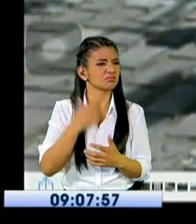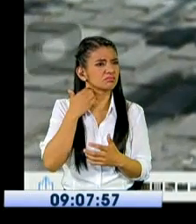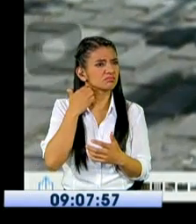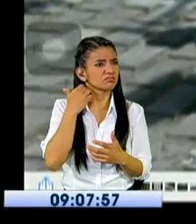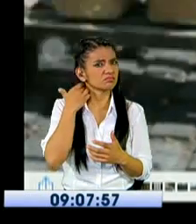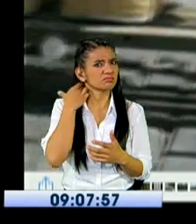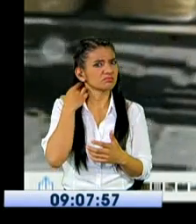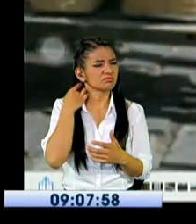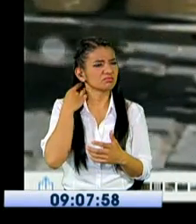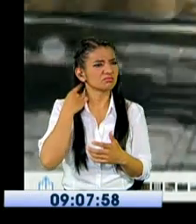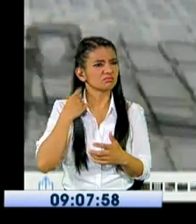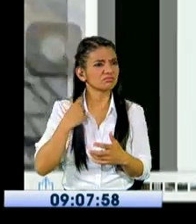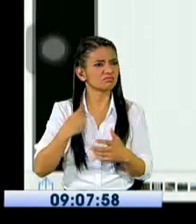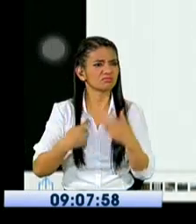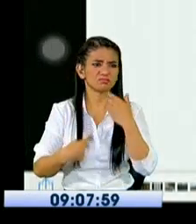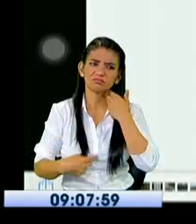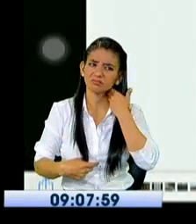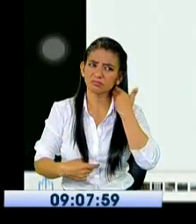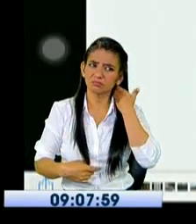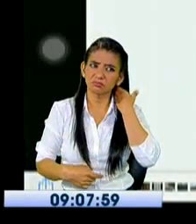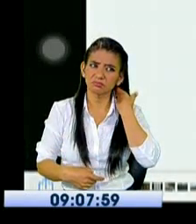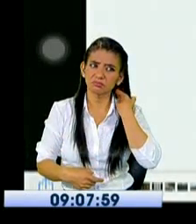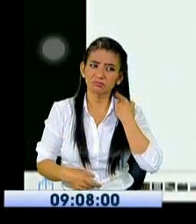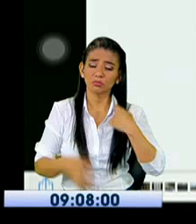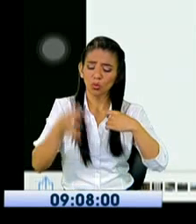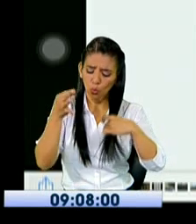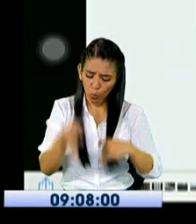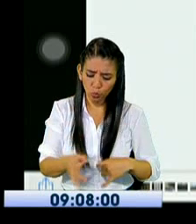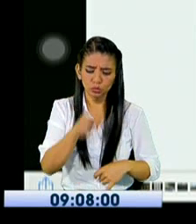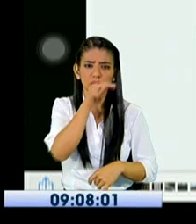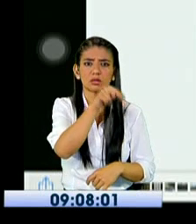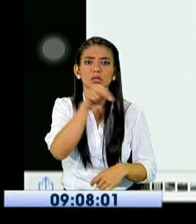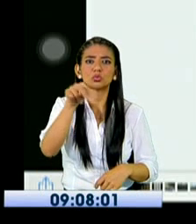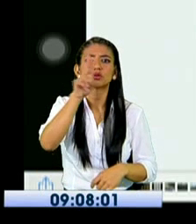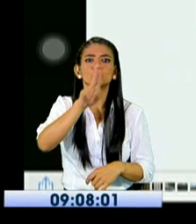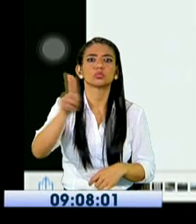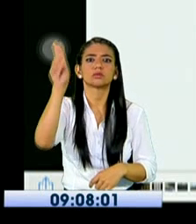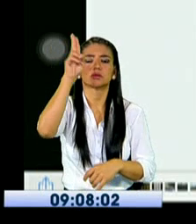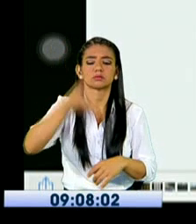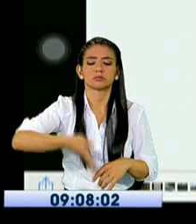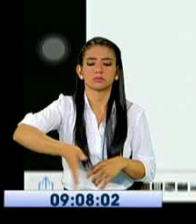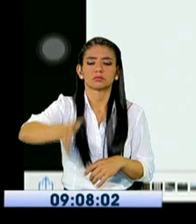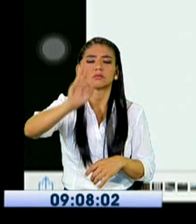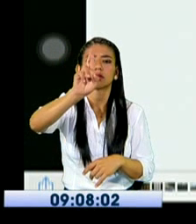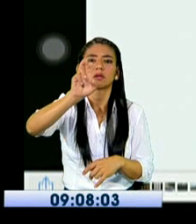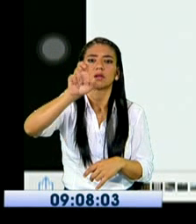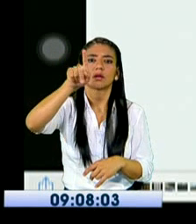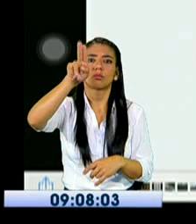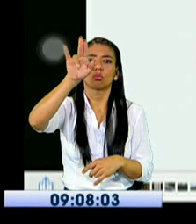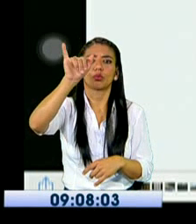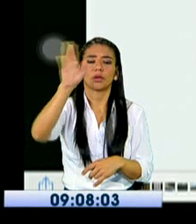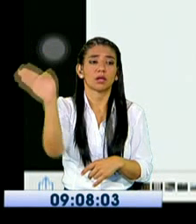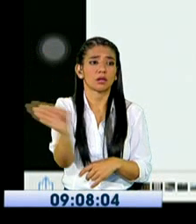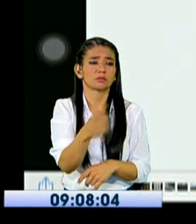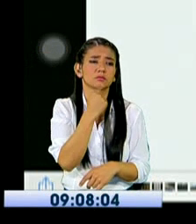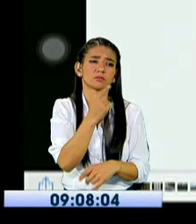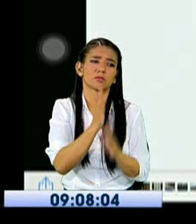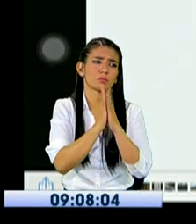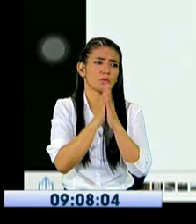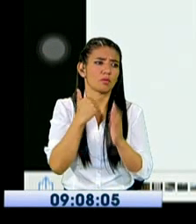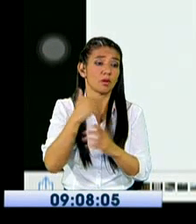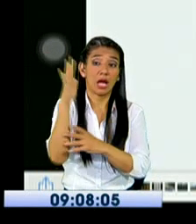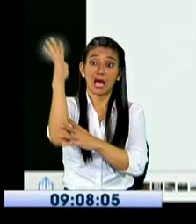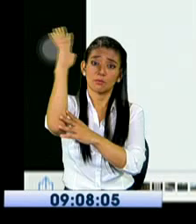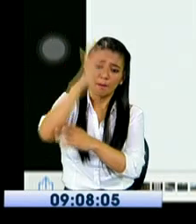está. En plena Boulevard Naciones Unidas y República El Salvador. Que no sea malito, que den quitando el árbol que se